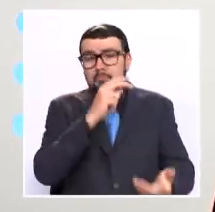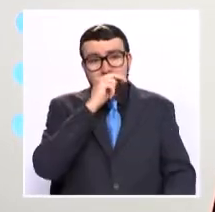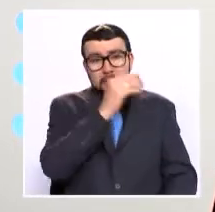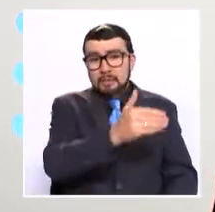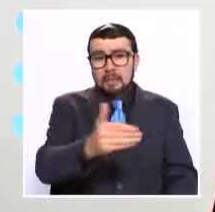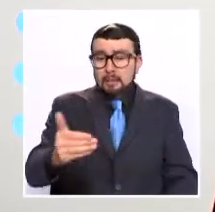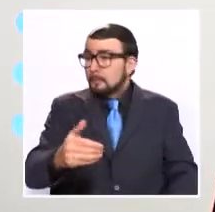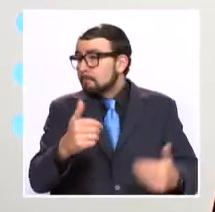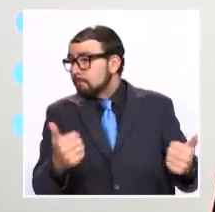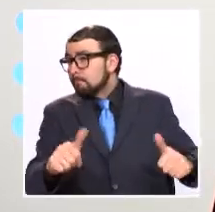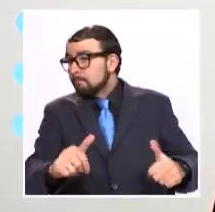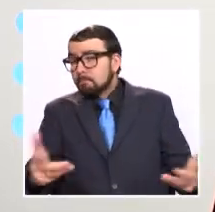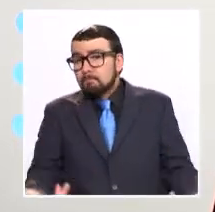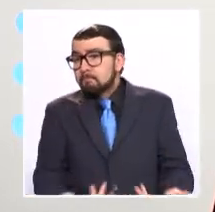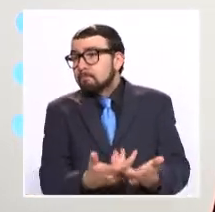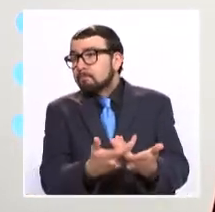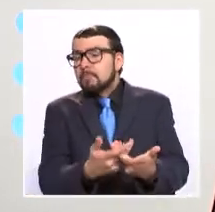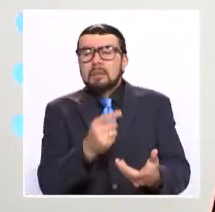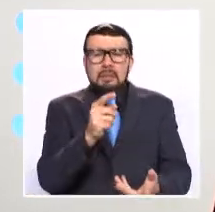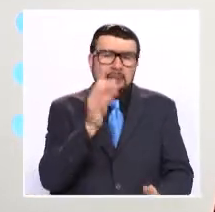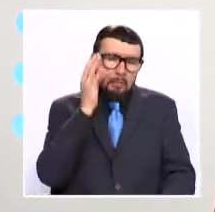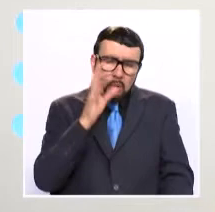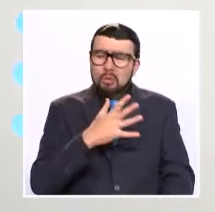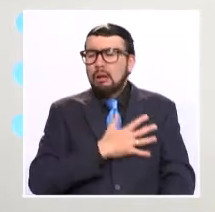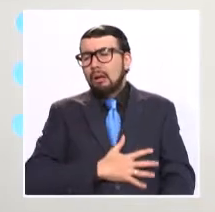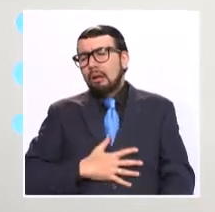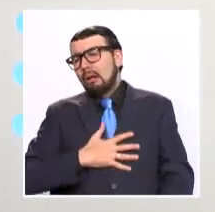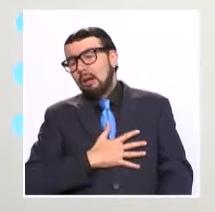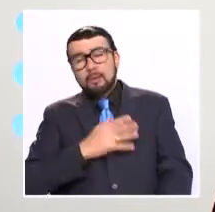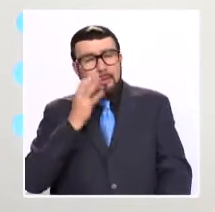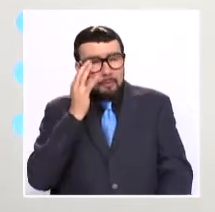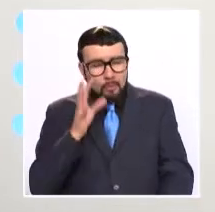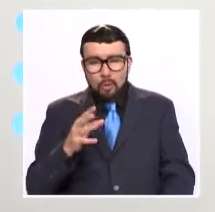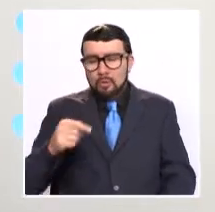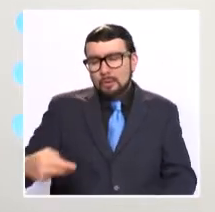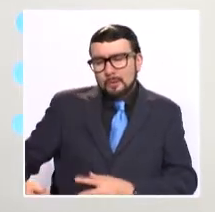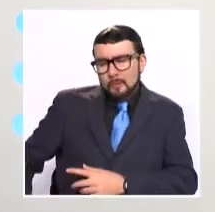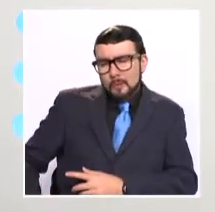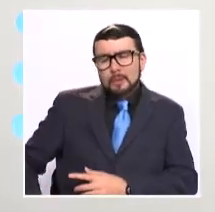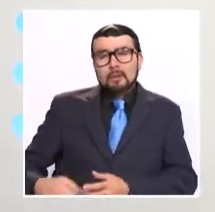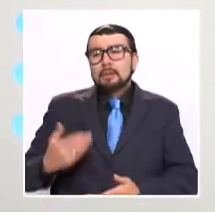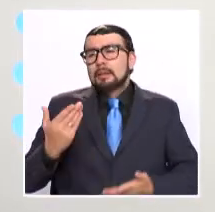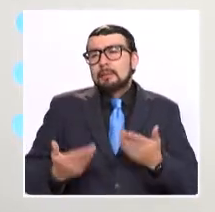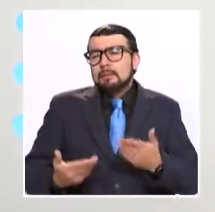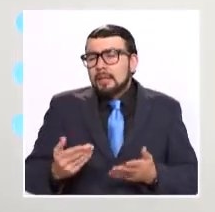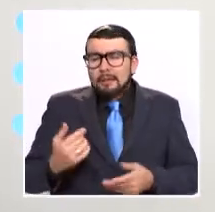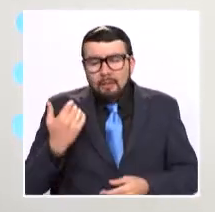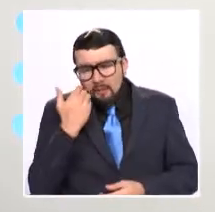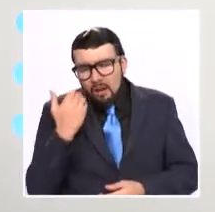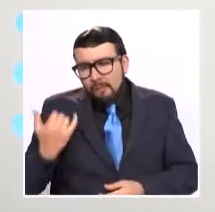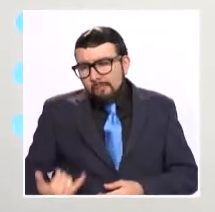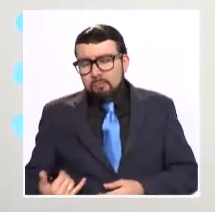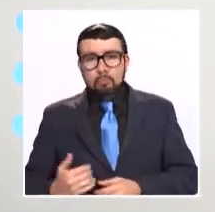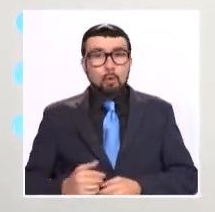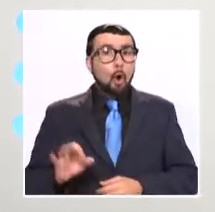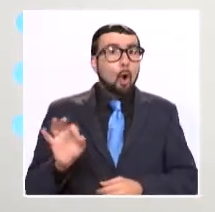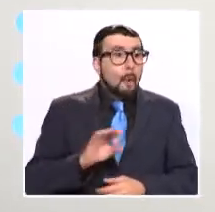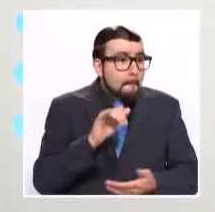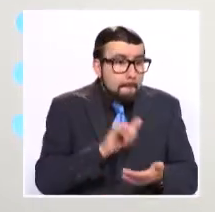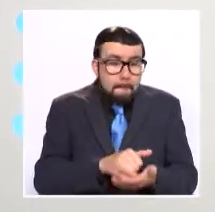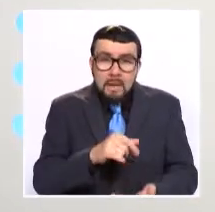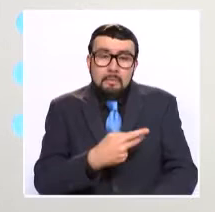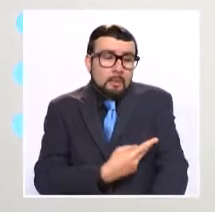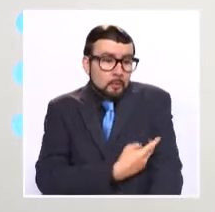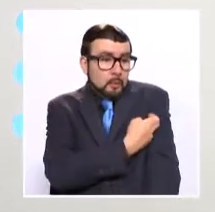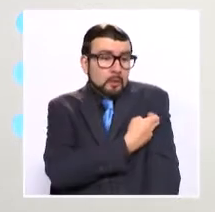reaccionar y entonces va a tener su malestar localizado en la piernita o en el brazo, dependiendo del sitio de la aplicación. O la misma vacuna,